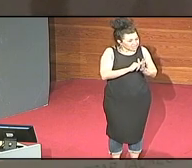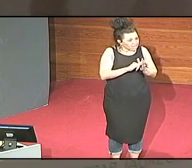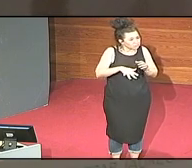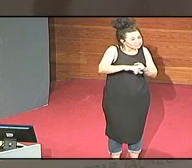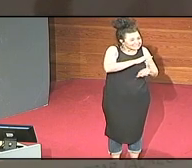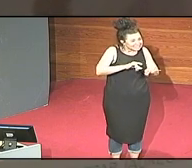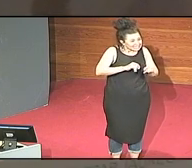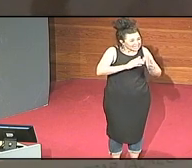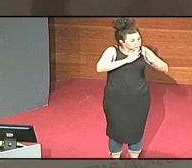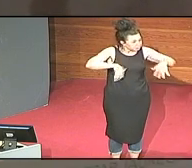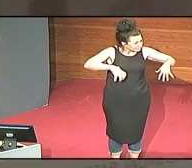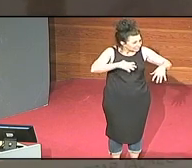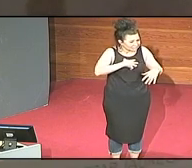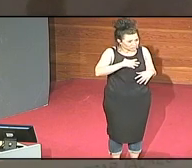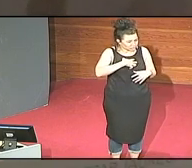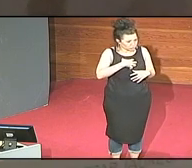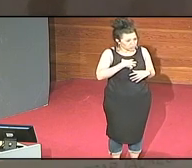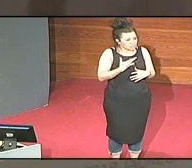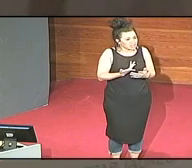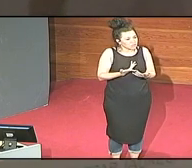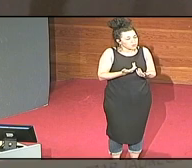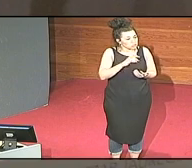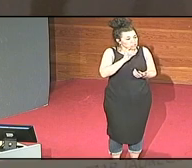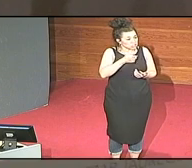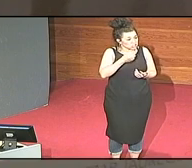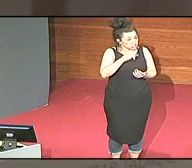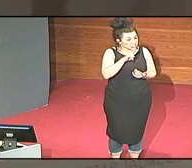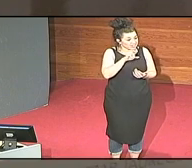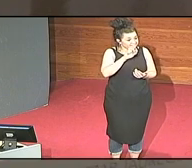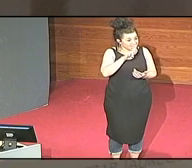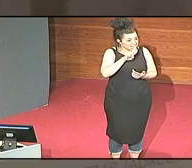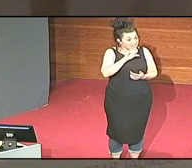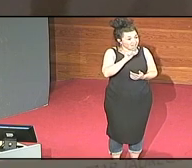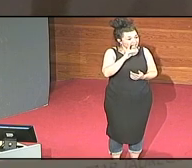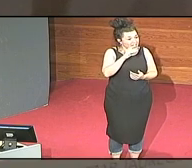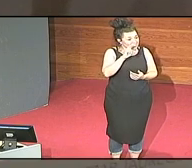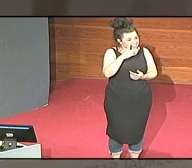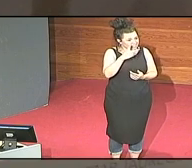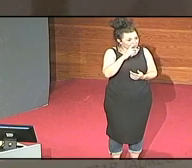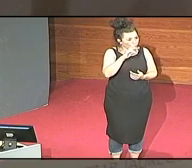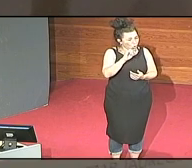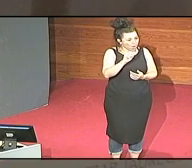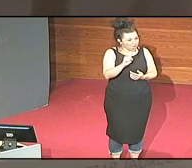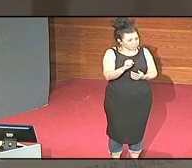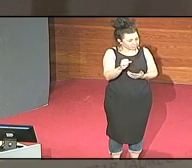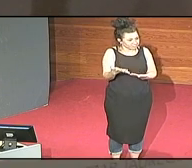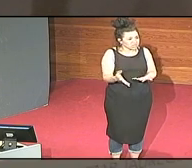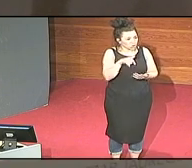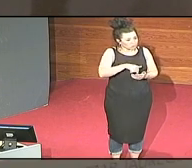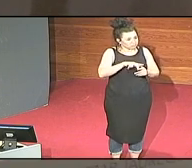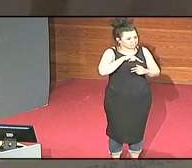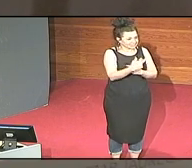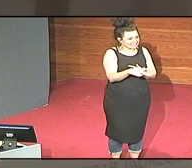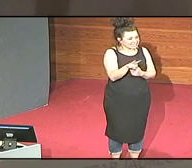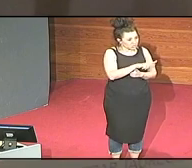se abriera adecuar en eskutik bueno buenas tardes y gracias de nuevo por su presencia seguimos con las jornadas periodismo pie de